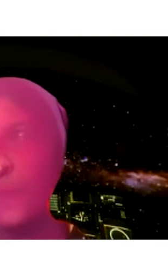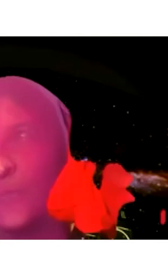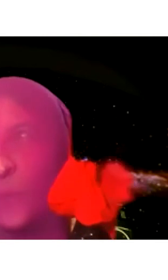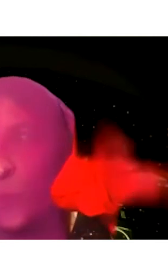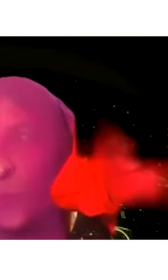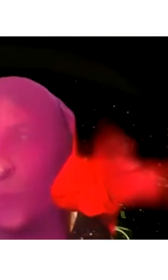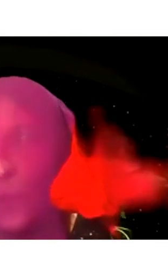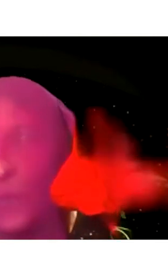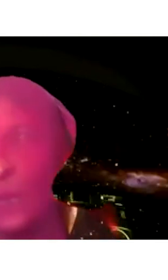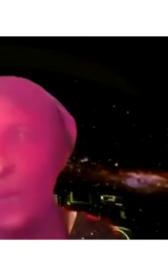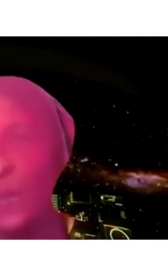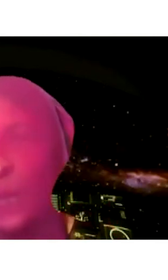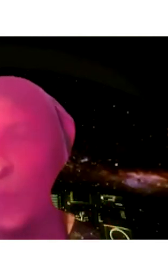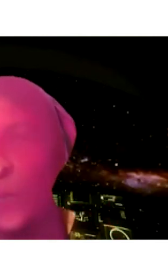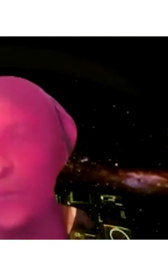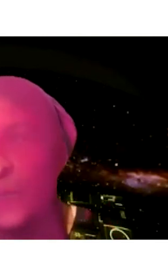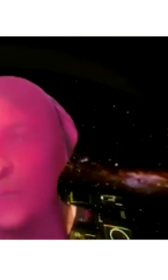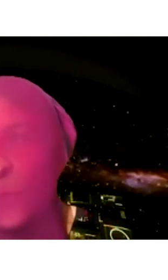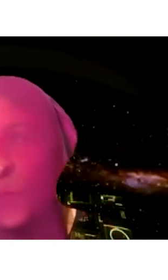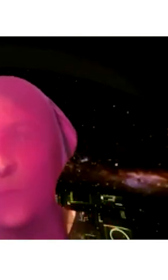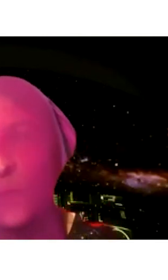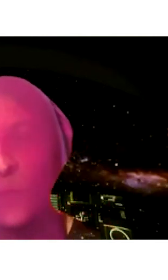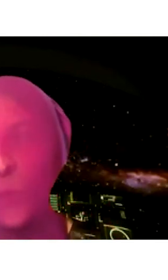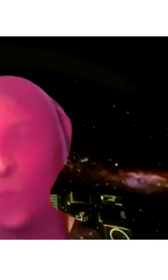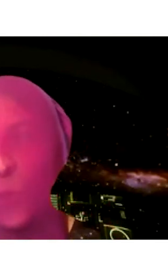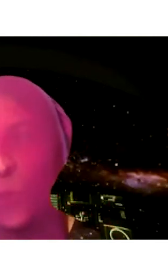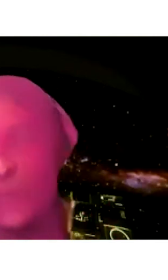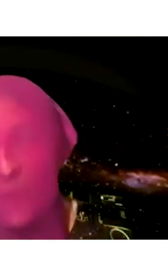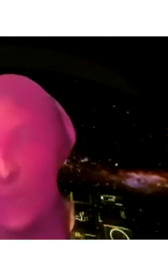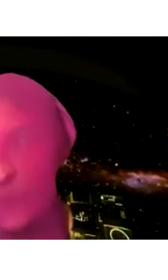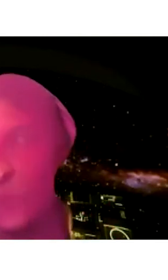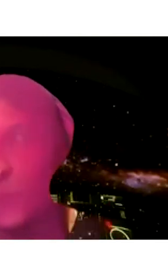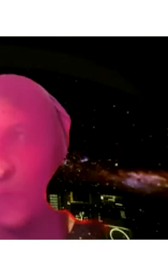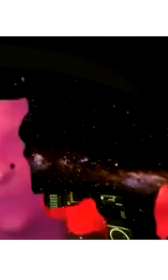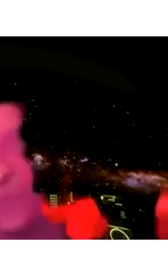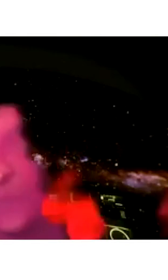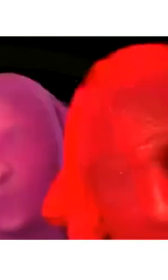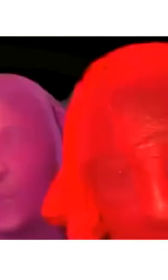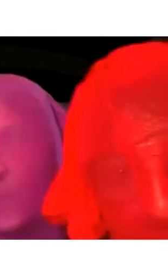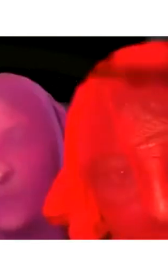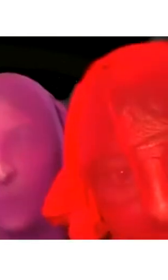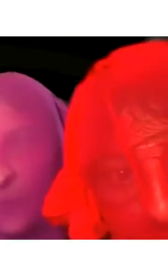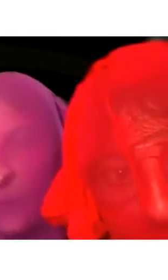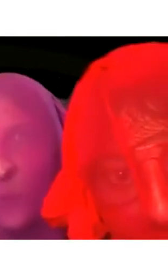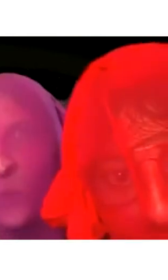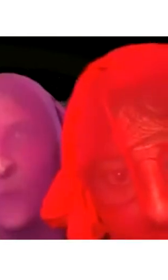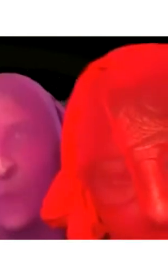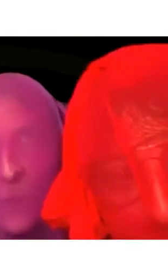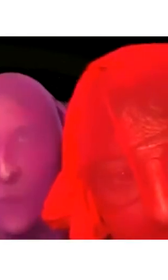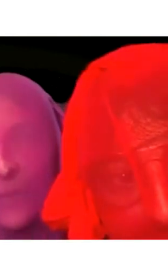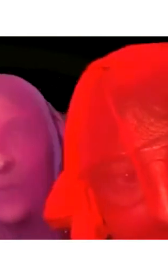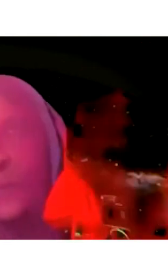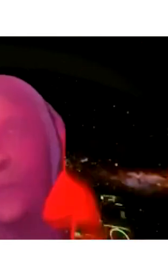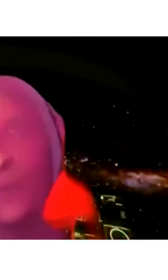en el espacio público. Porque si somos cuerpics diferentes, con diferentes historias, también nos